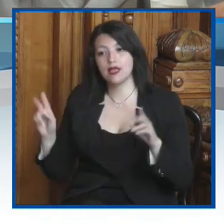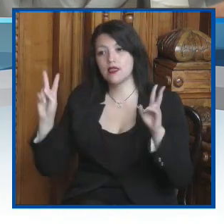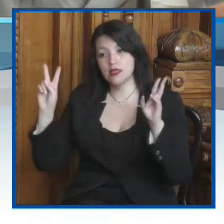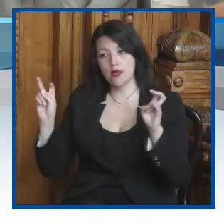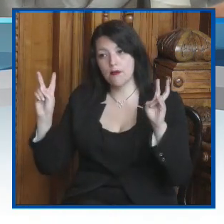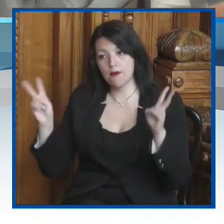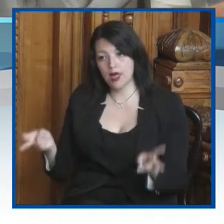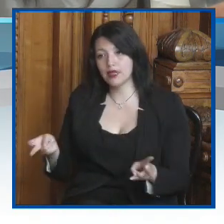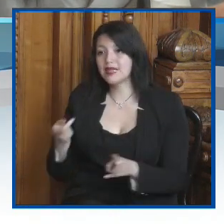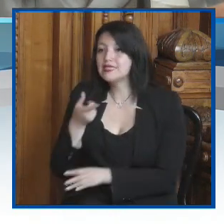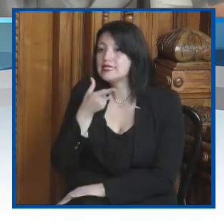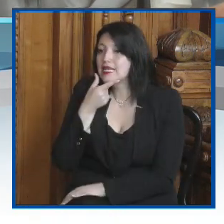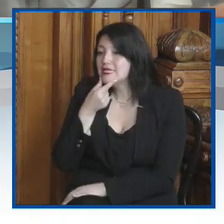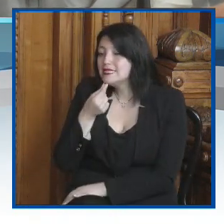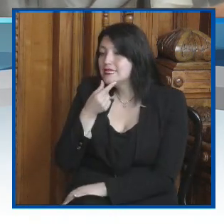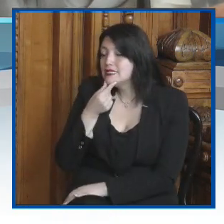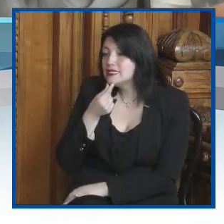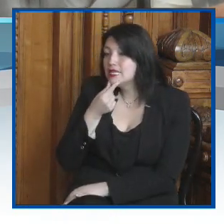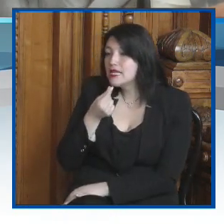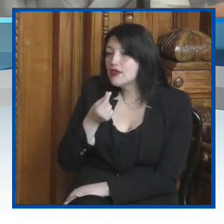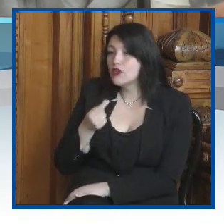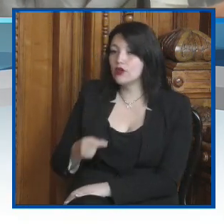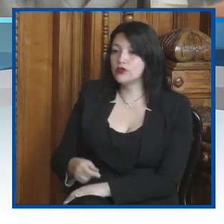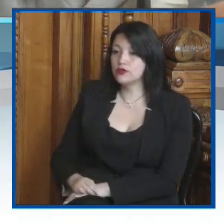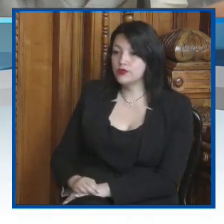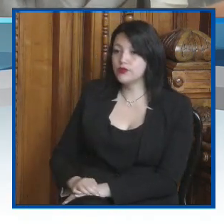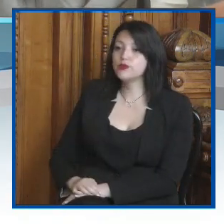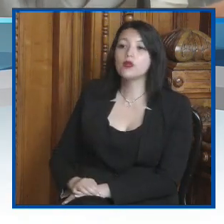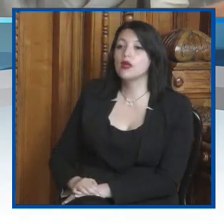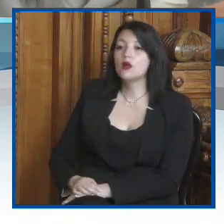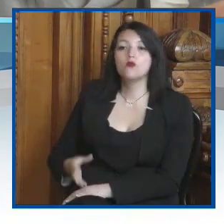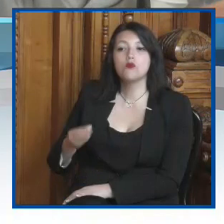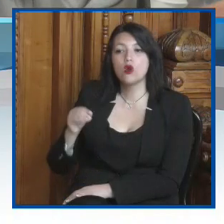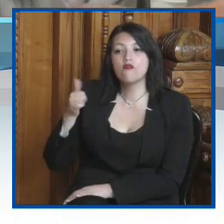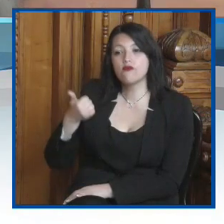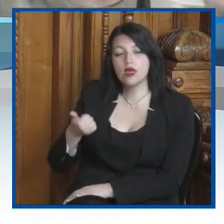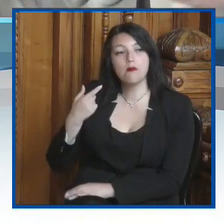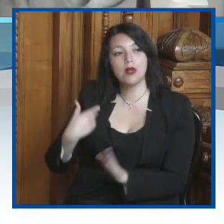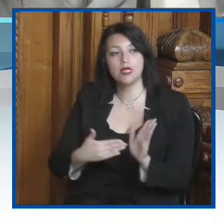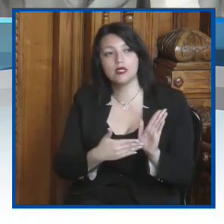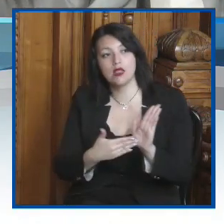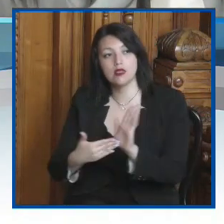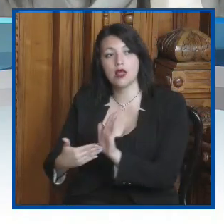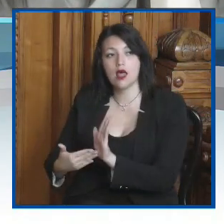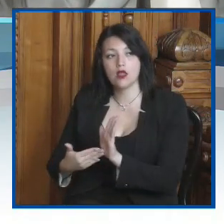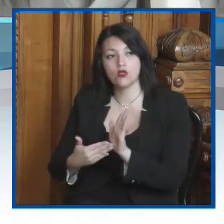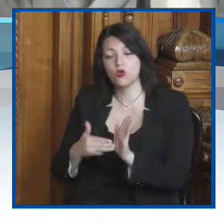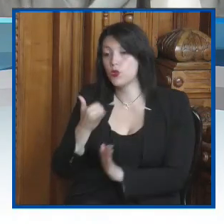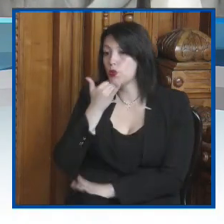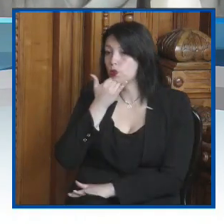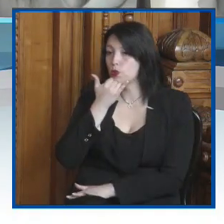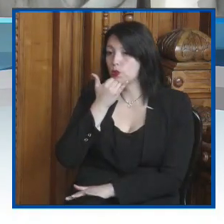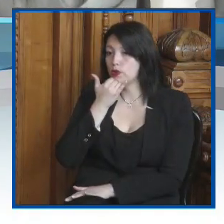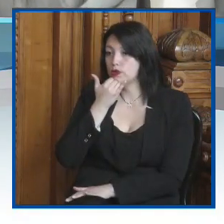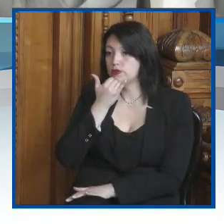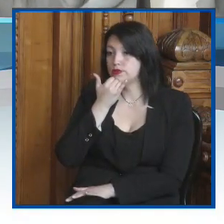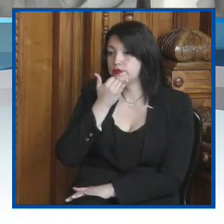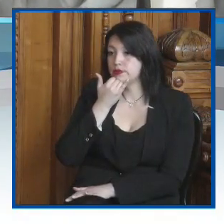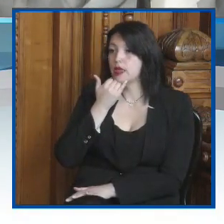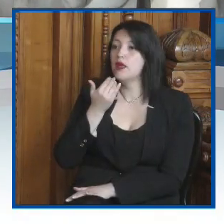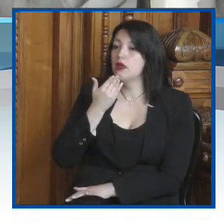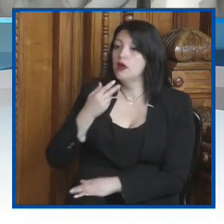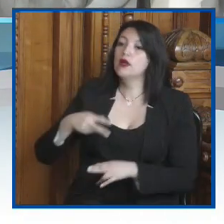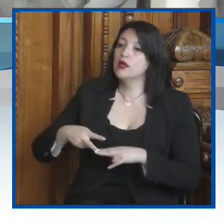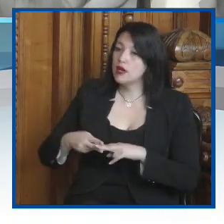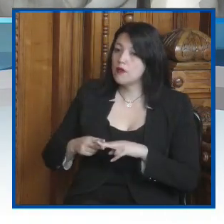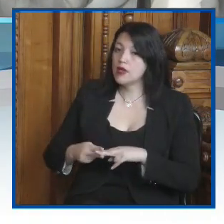manera sencilla a través de videitos de un minuto, que también son súper bien receptados por la gente, porque esto también es una herramienta